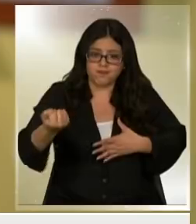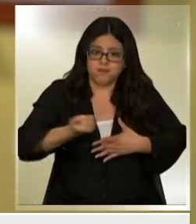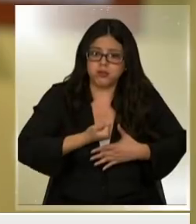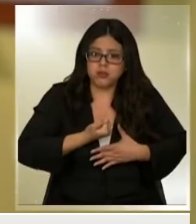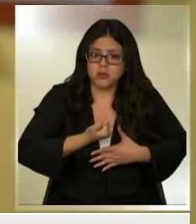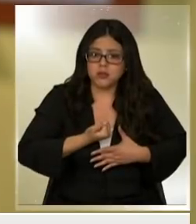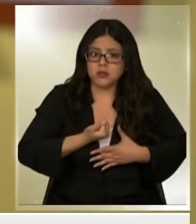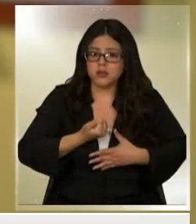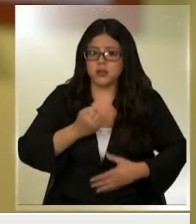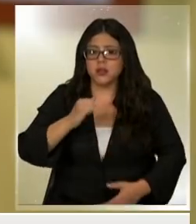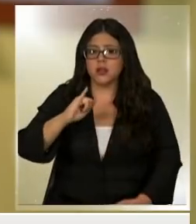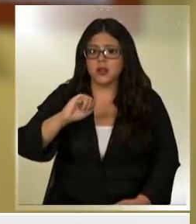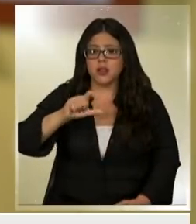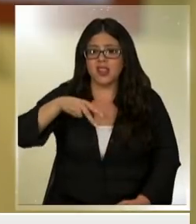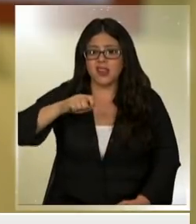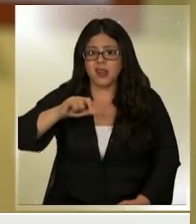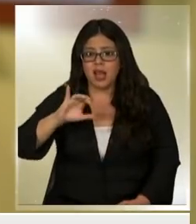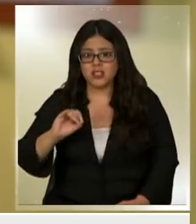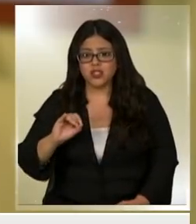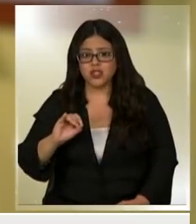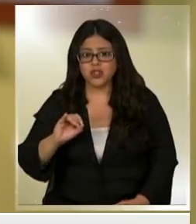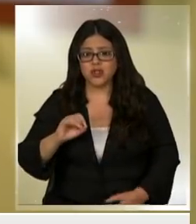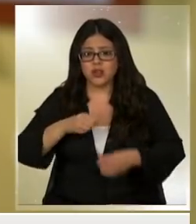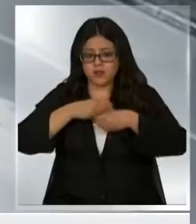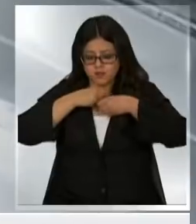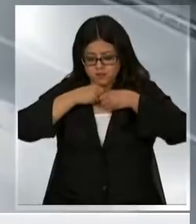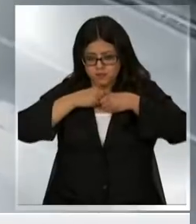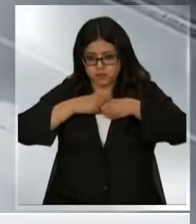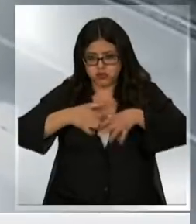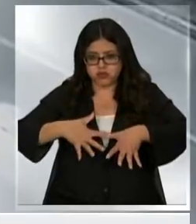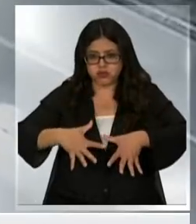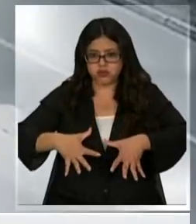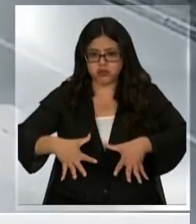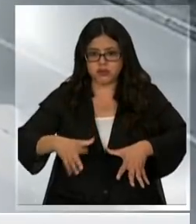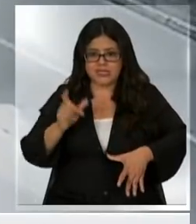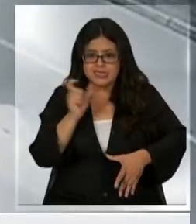El Ignacio se vació por dentro, por lo que dijo el doctor.